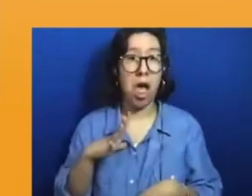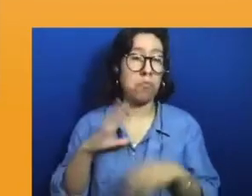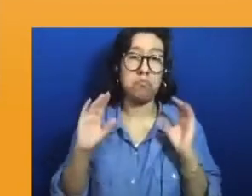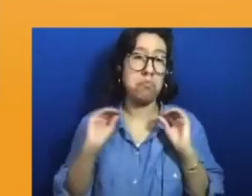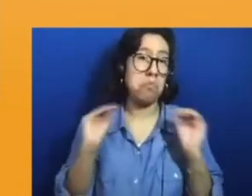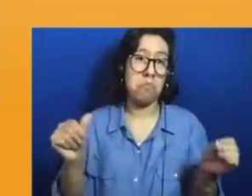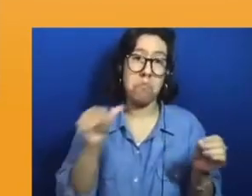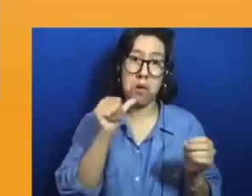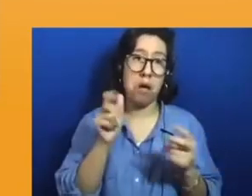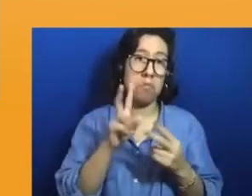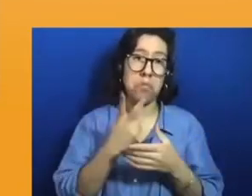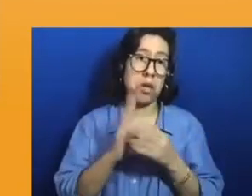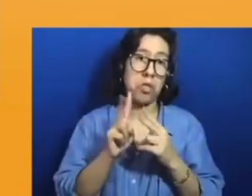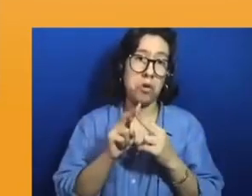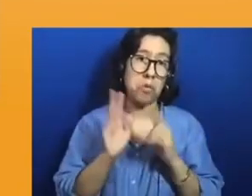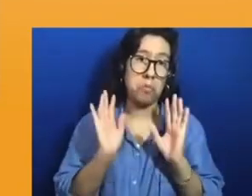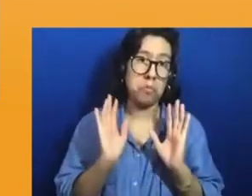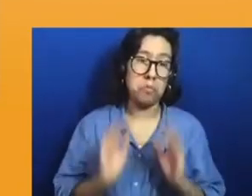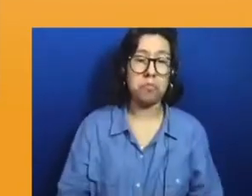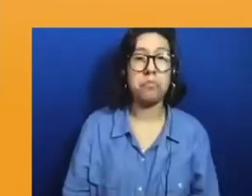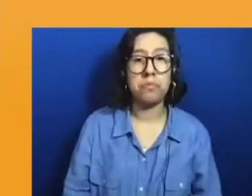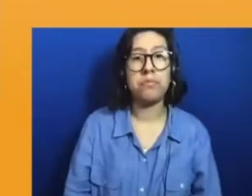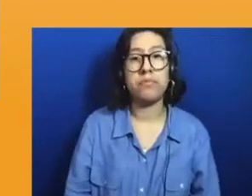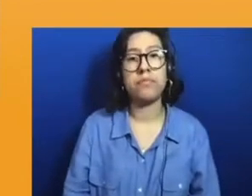Ajá. Y